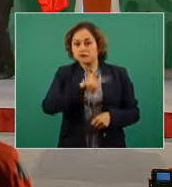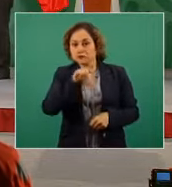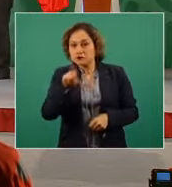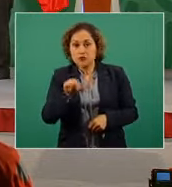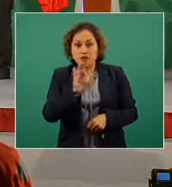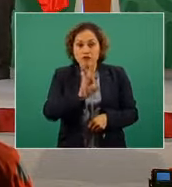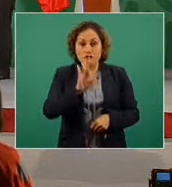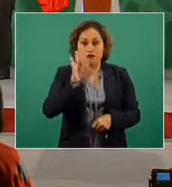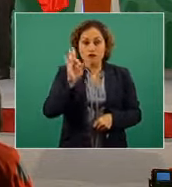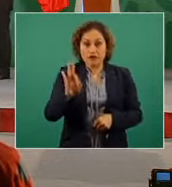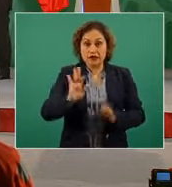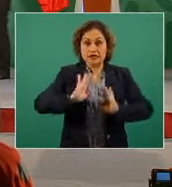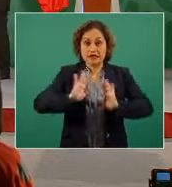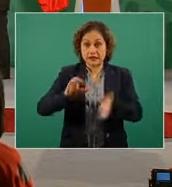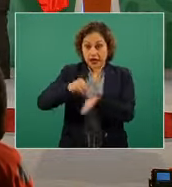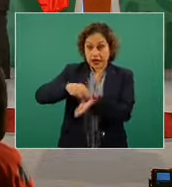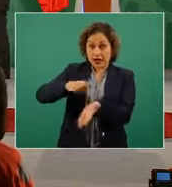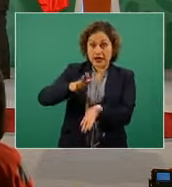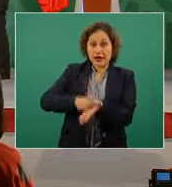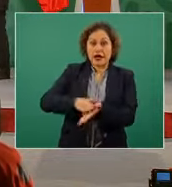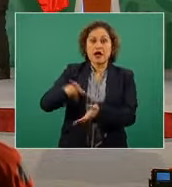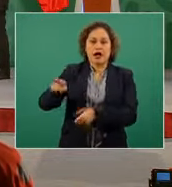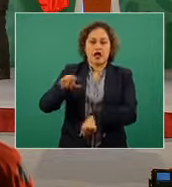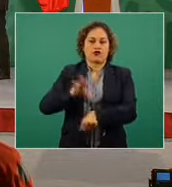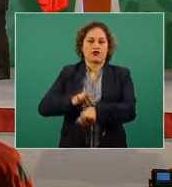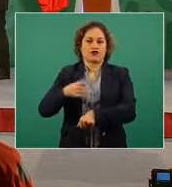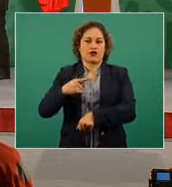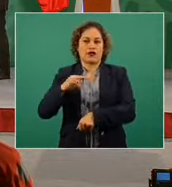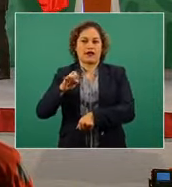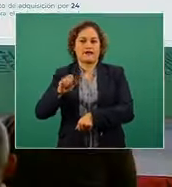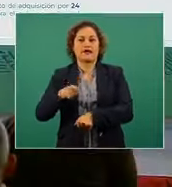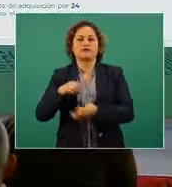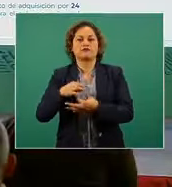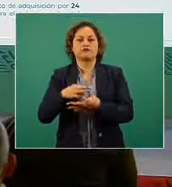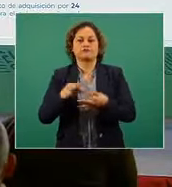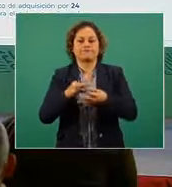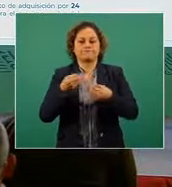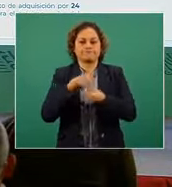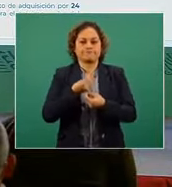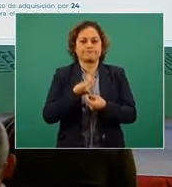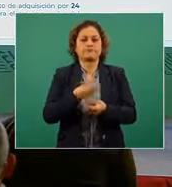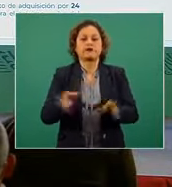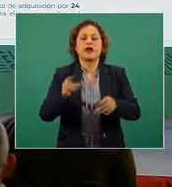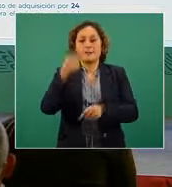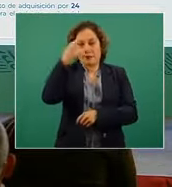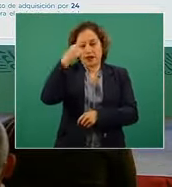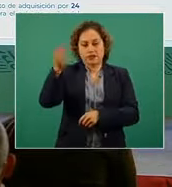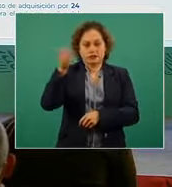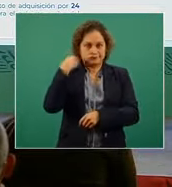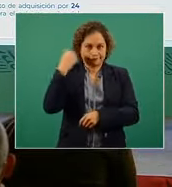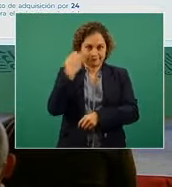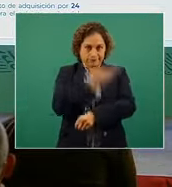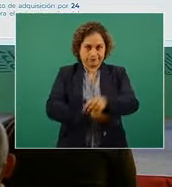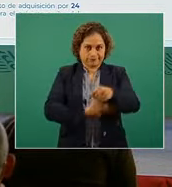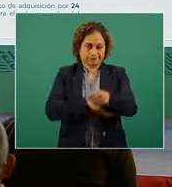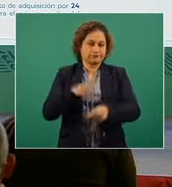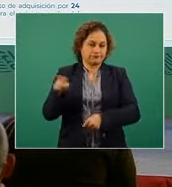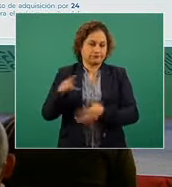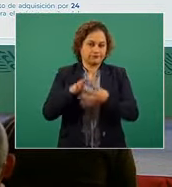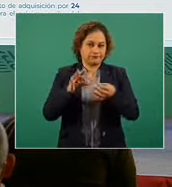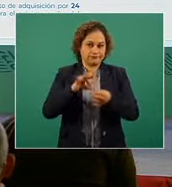informar en sus conferencias de todos los días. Pero esto ya lo tenemos, por eso lo pongo como próximo arribo. La siguiente, por